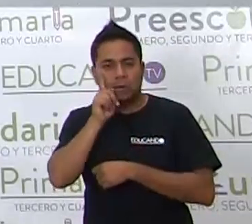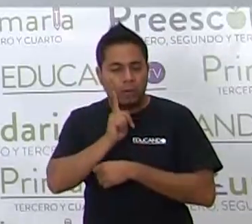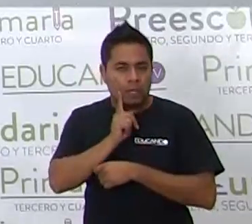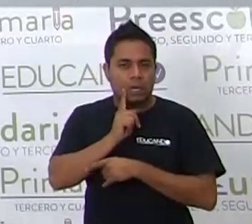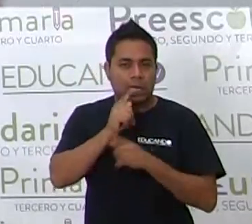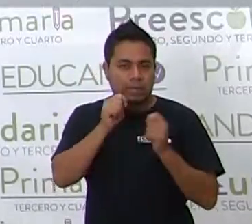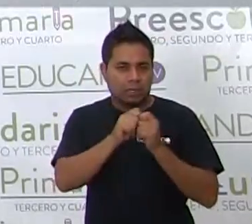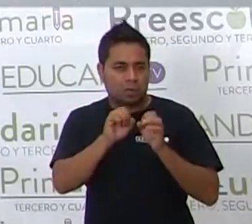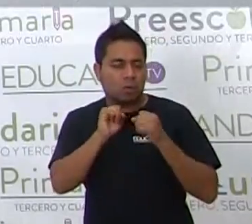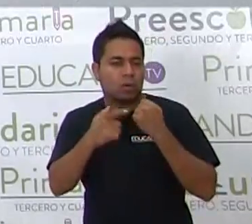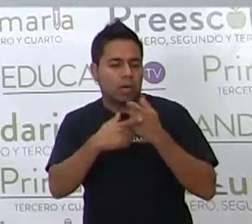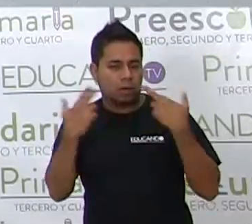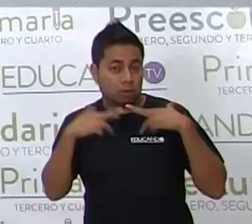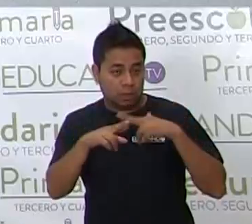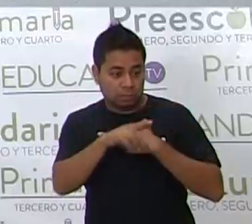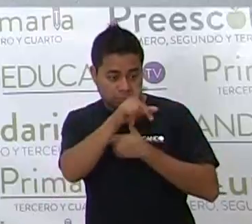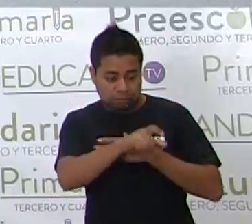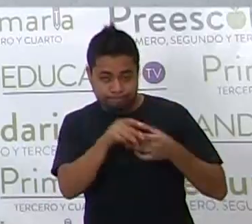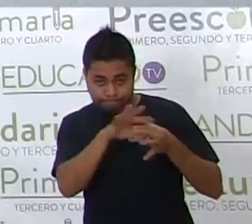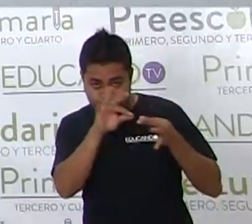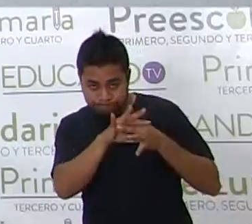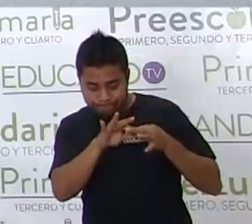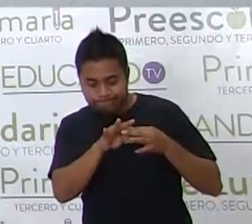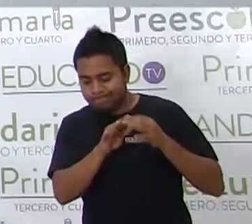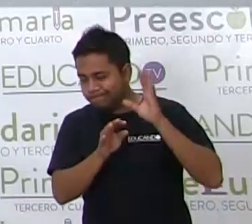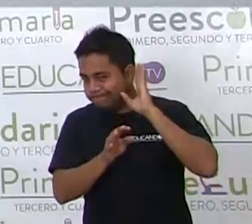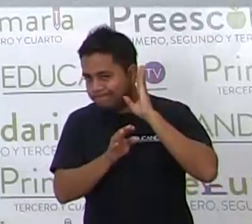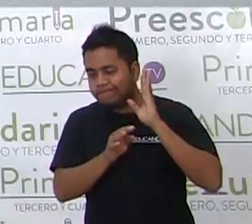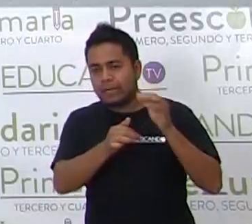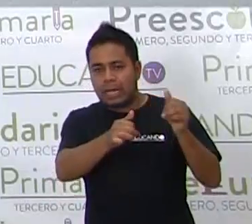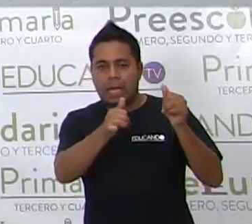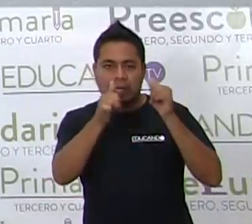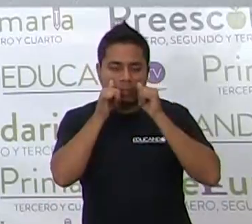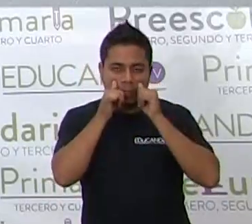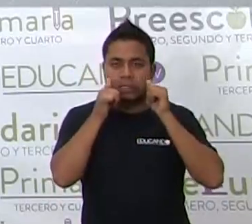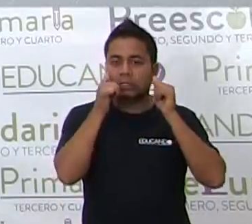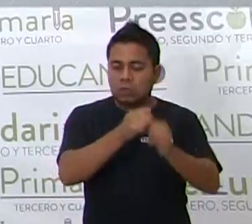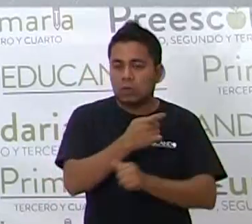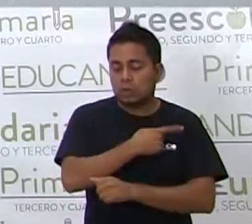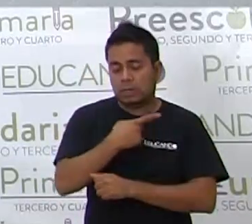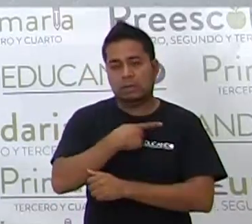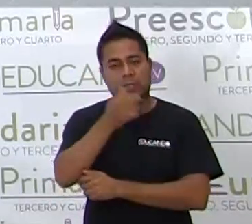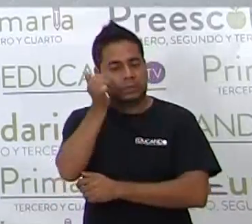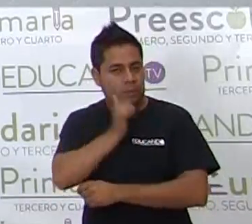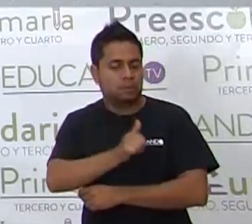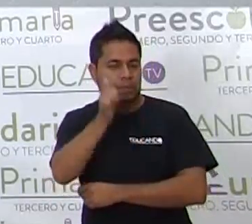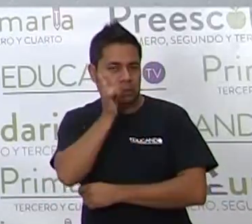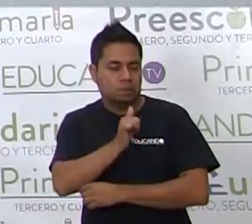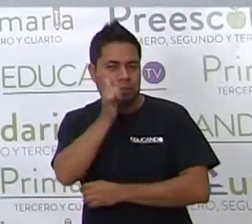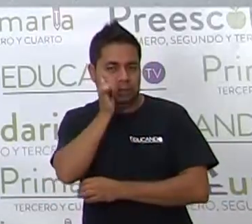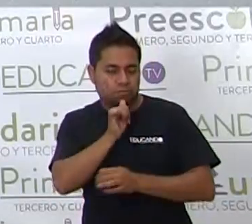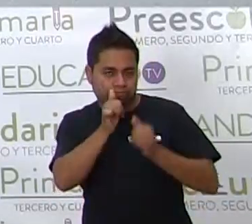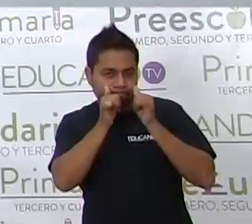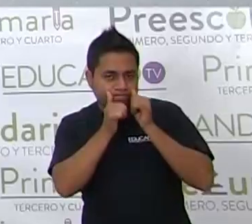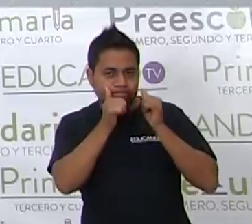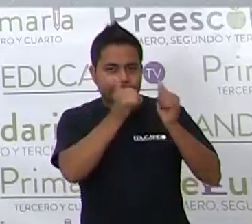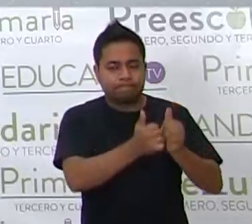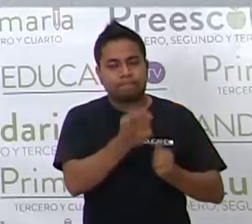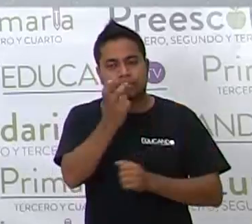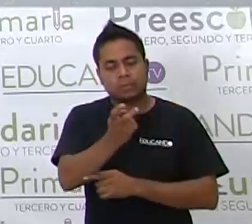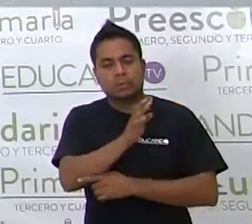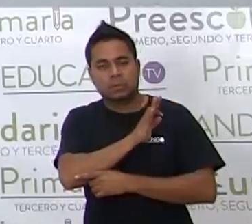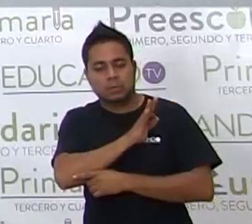algún maestro. Es muy importante escuchar con atención, porque esto te va a